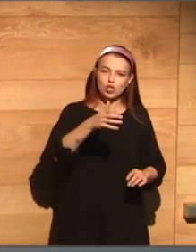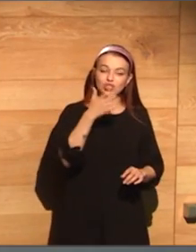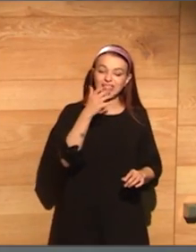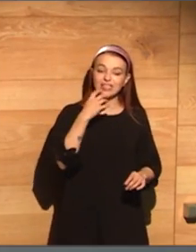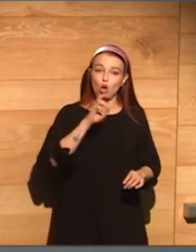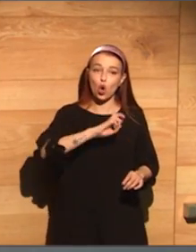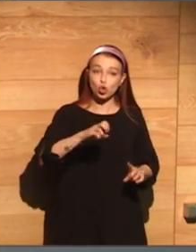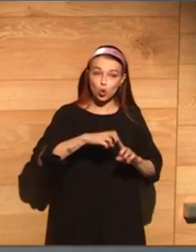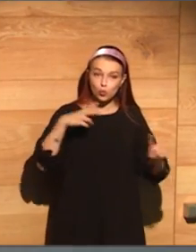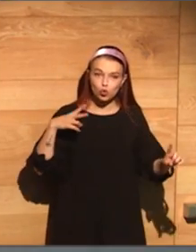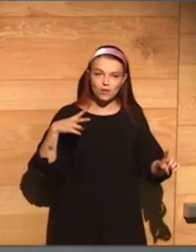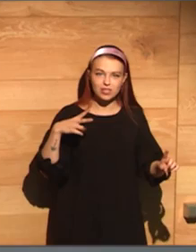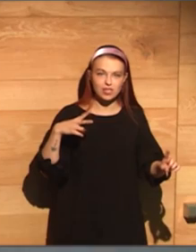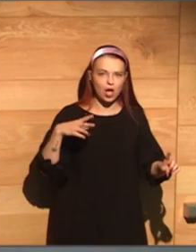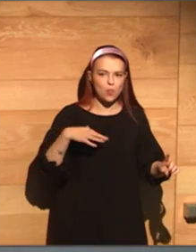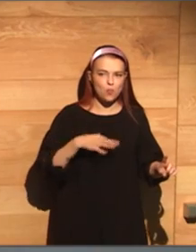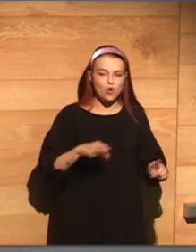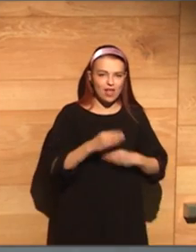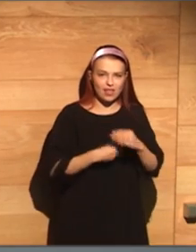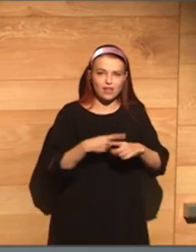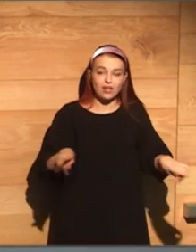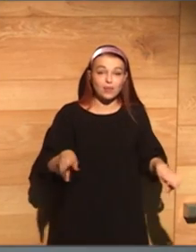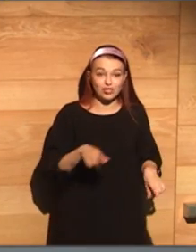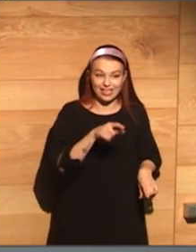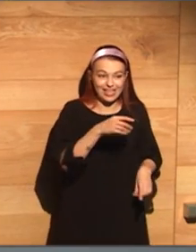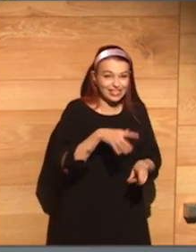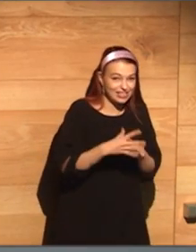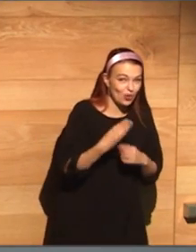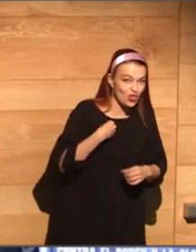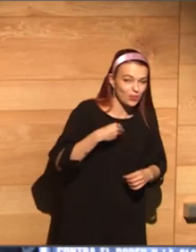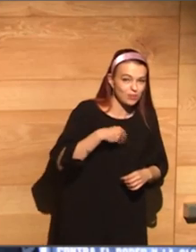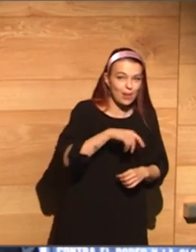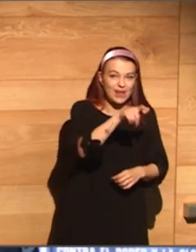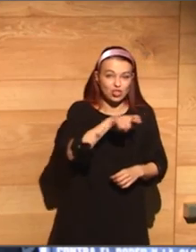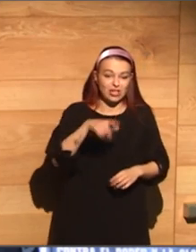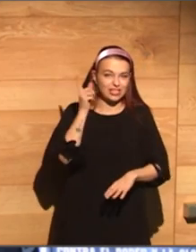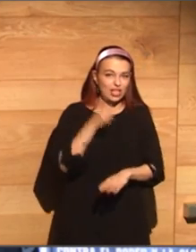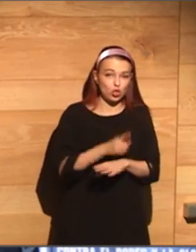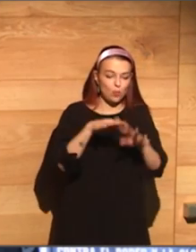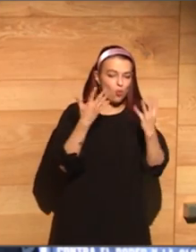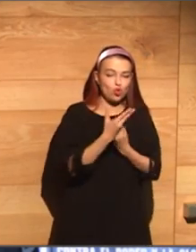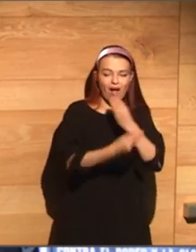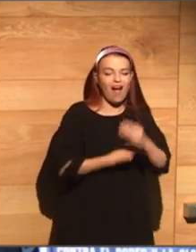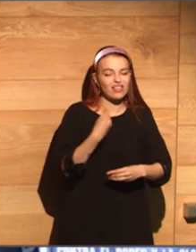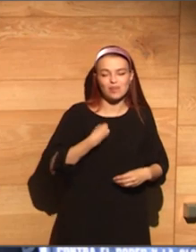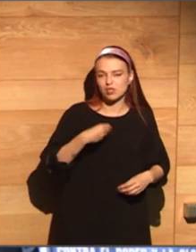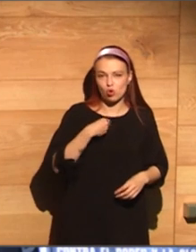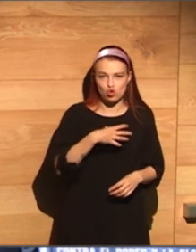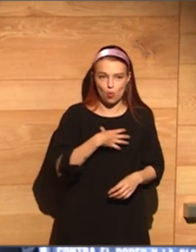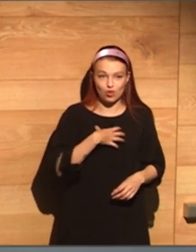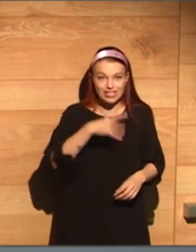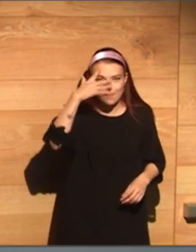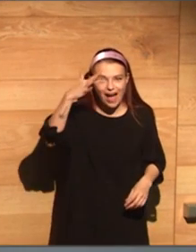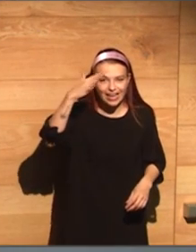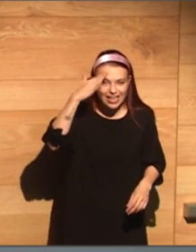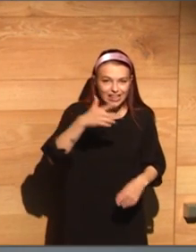como dice Rodrigo, ¿no? Pero es que esto lo pueden hacer muy pocas personas en el mundo, muy pocos directores en el mundo son capaces de hacer esta virguería. Imaginad el rodaje, lo que